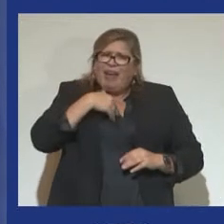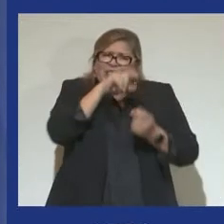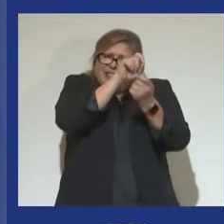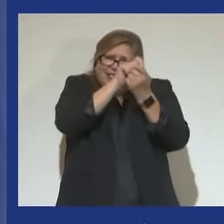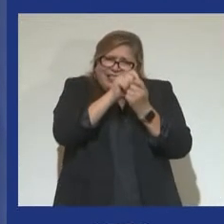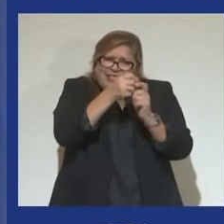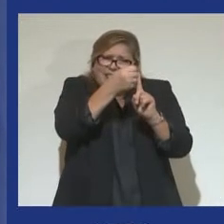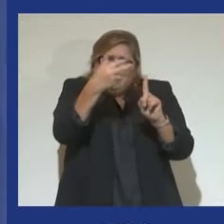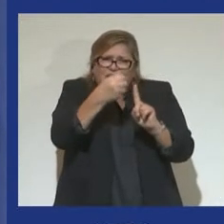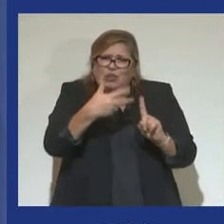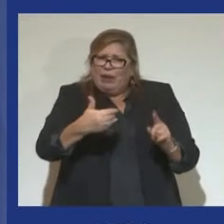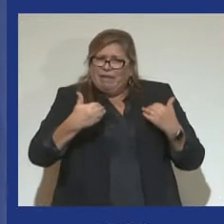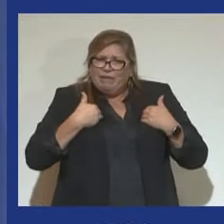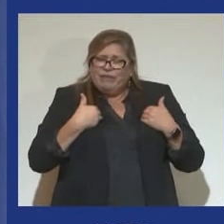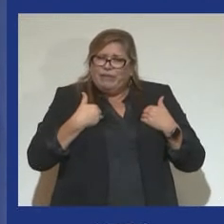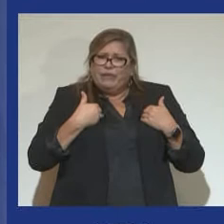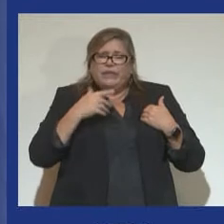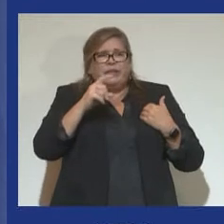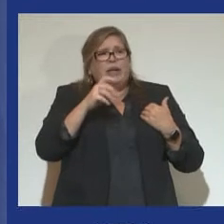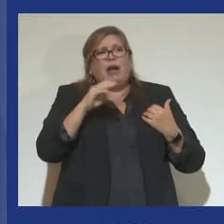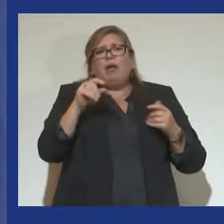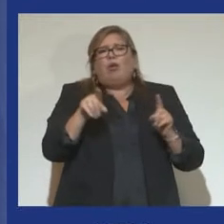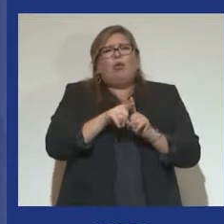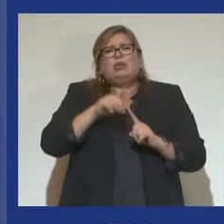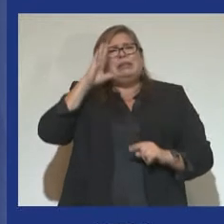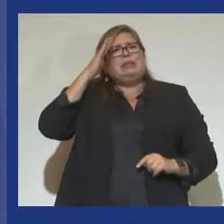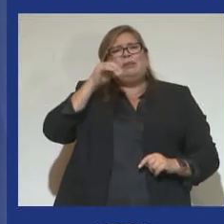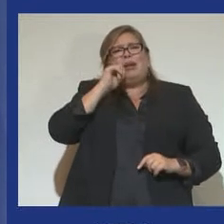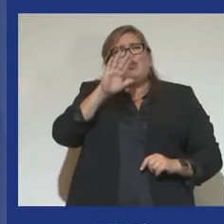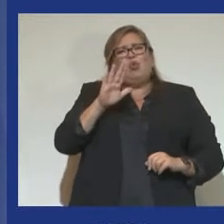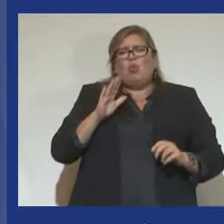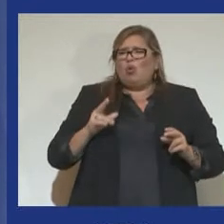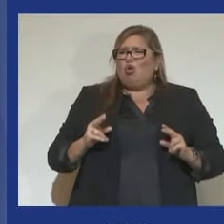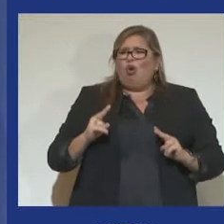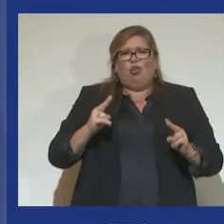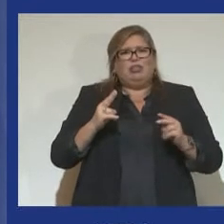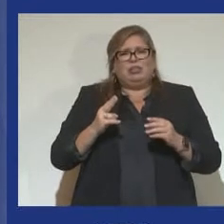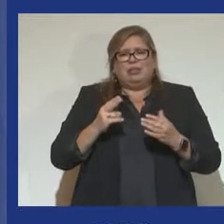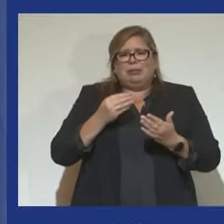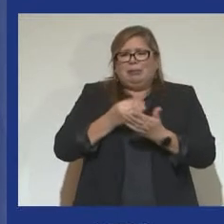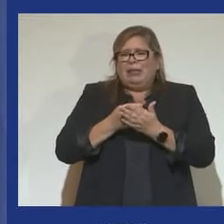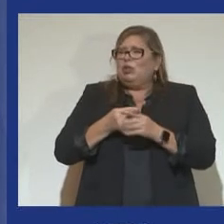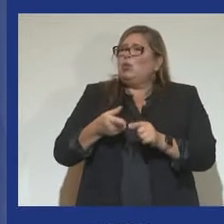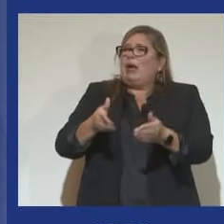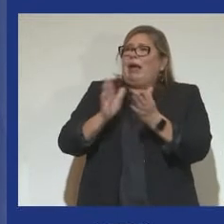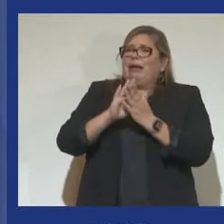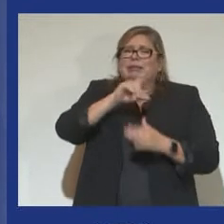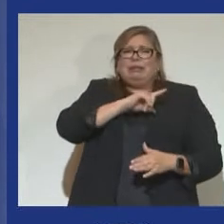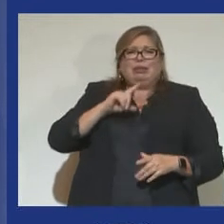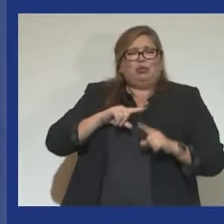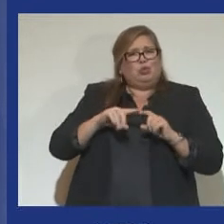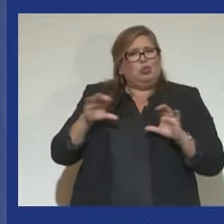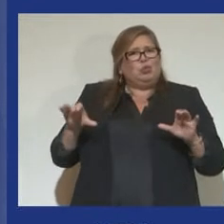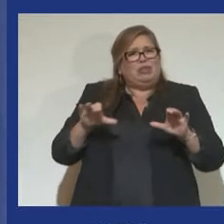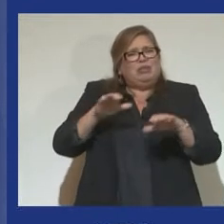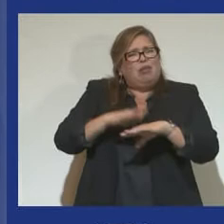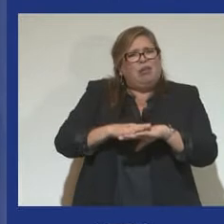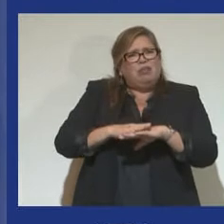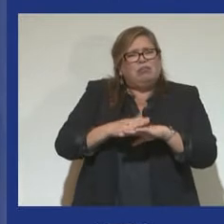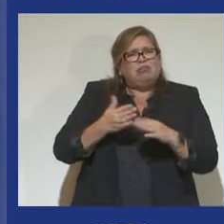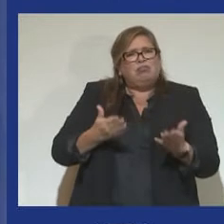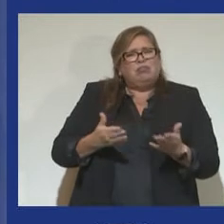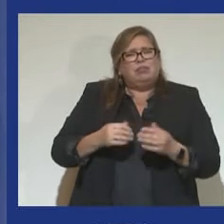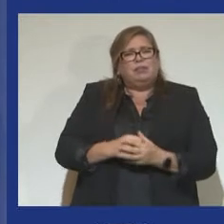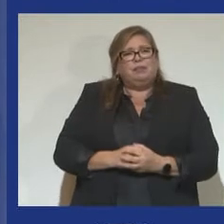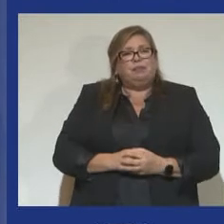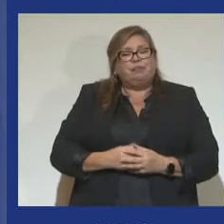pidiendo a la legislatura cómo gasta el exterior pero no está en su lista de prioridades para gastos en cuanto a las acciones que